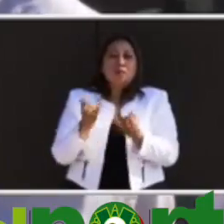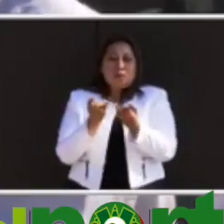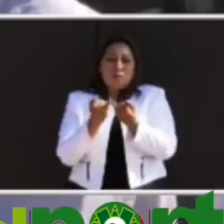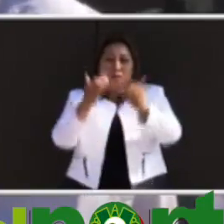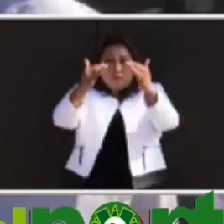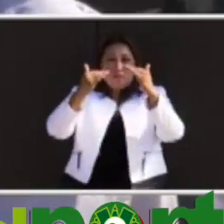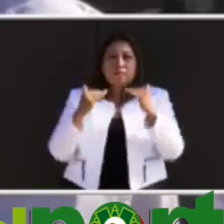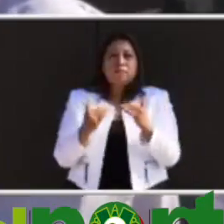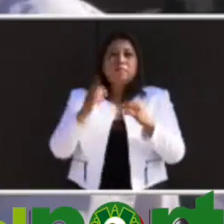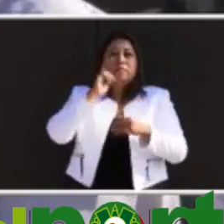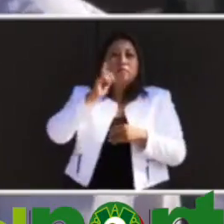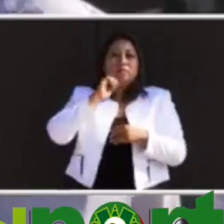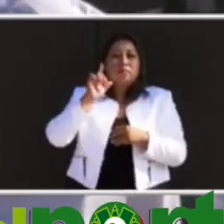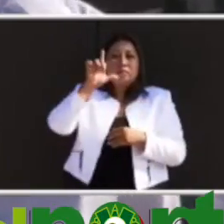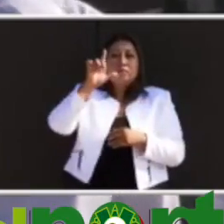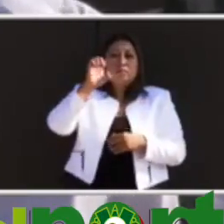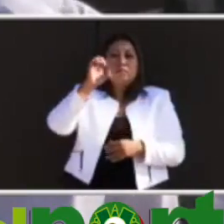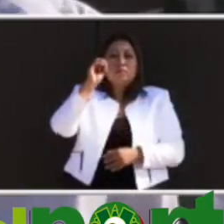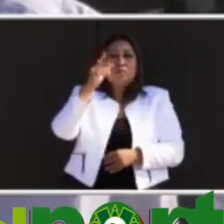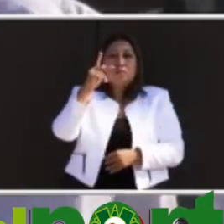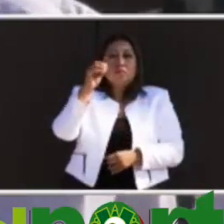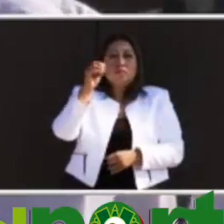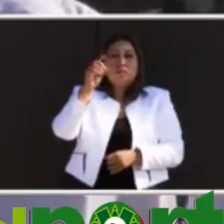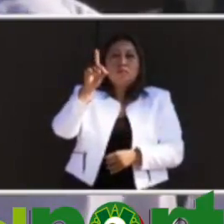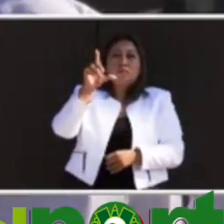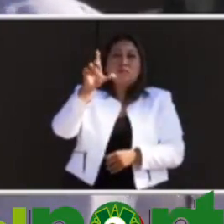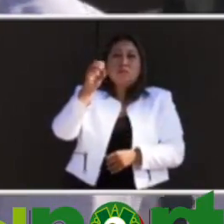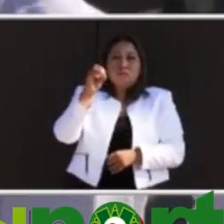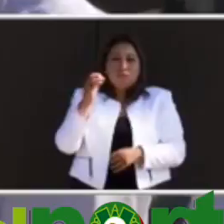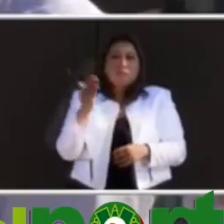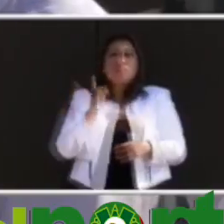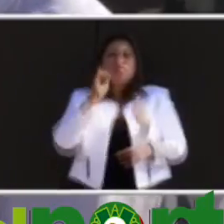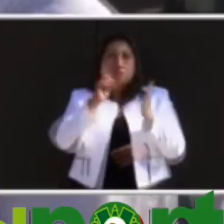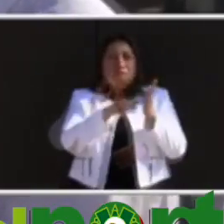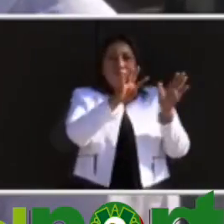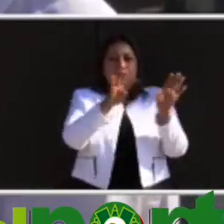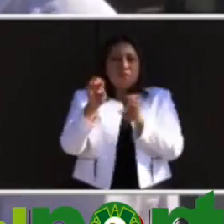Leopoldo Domínguez Armengual será secretario de Turismo y Cultura.